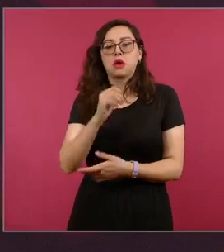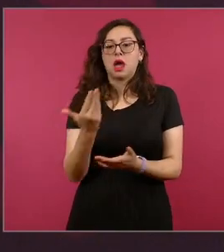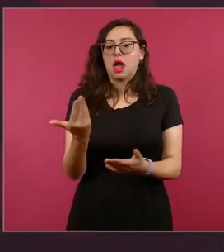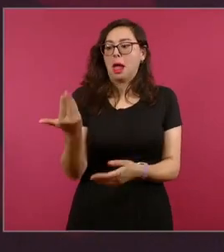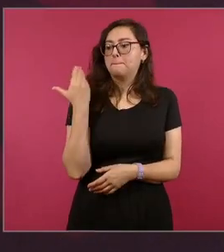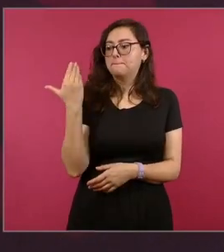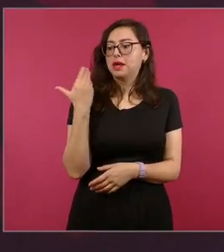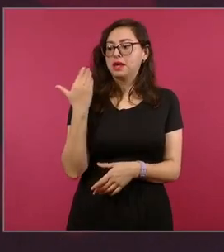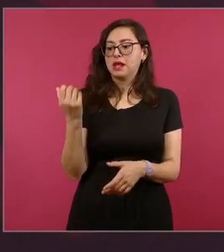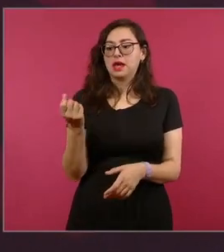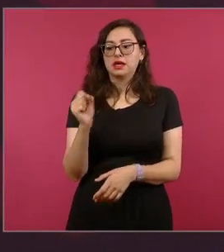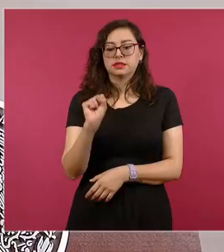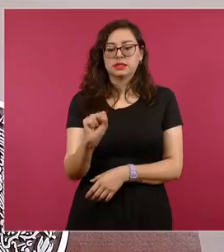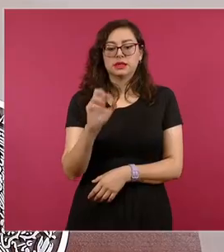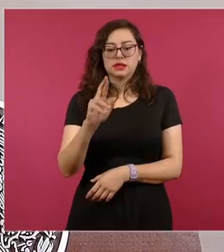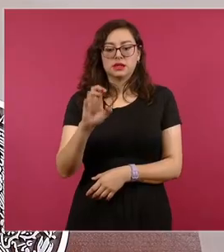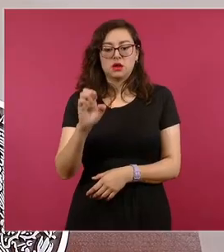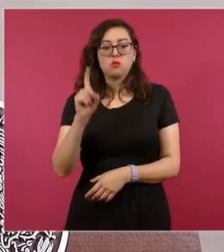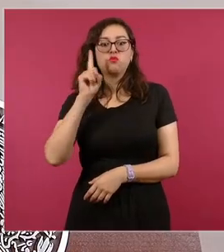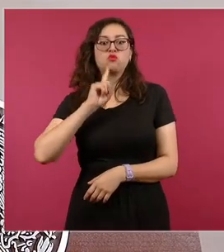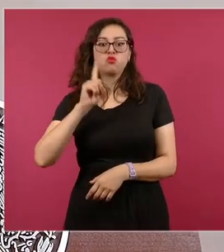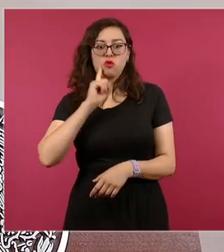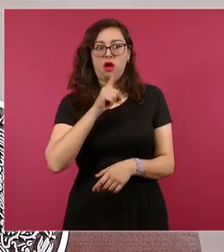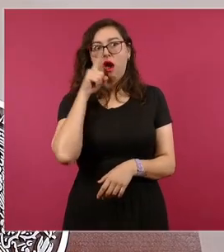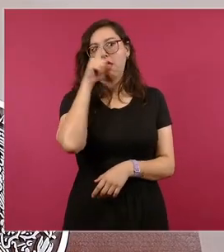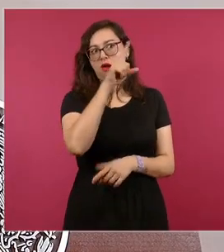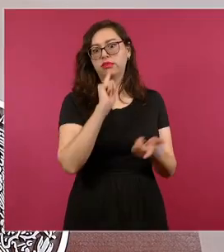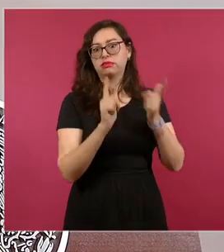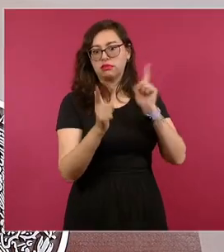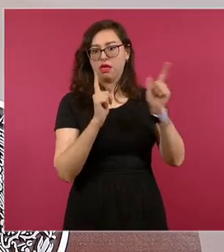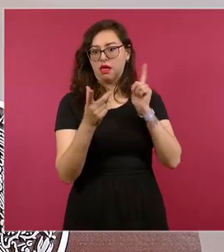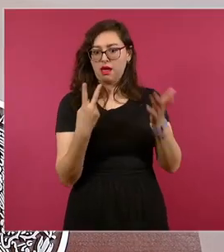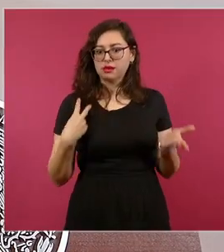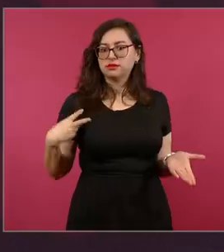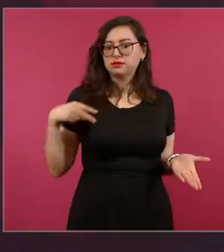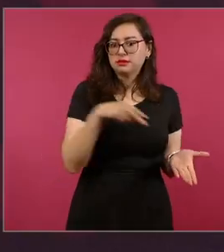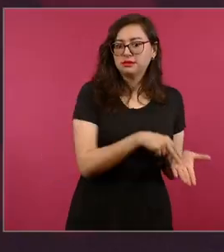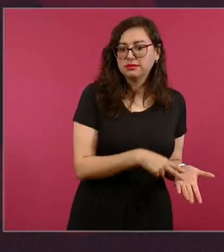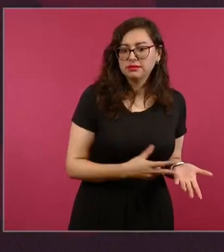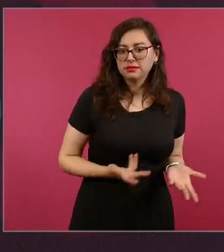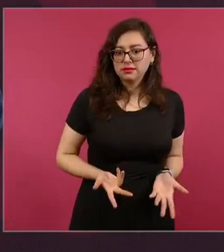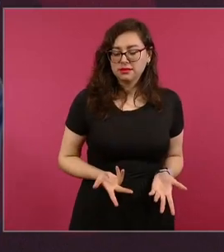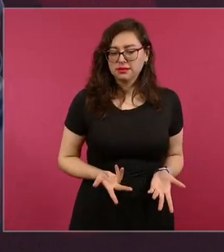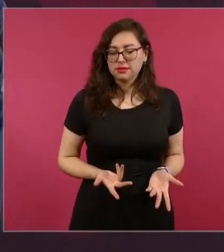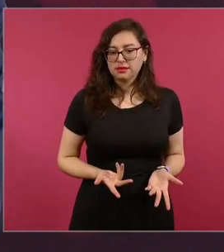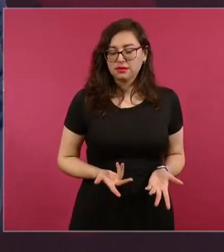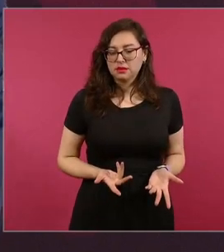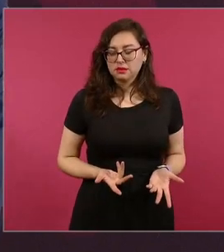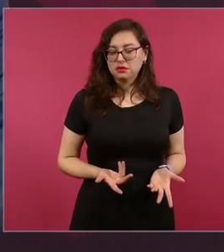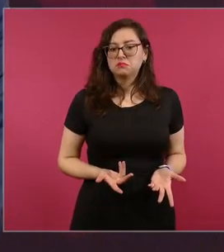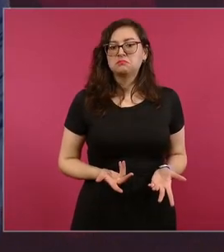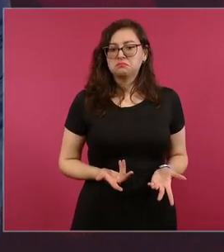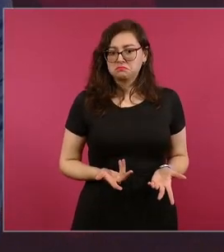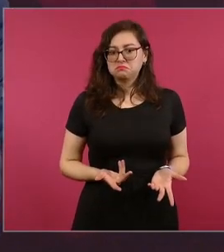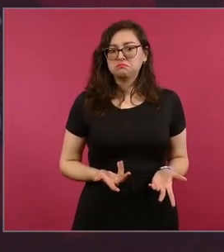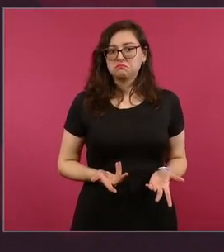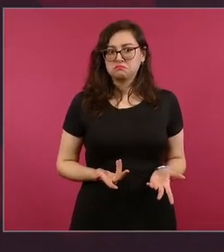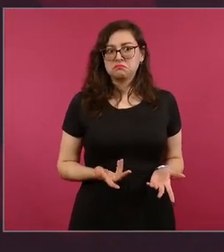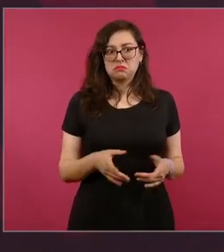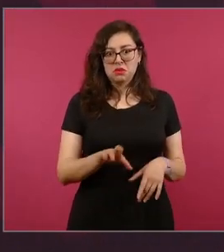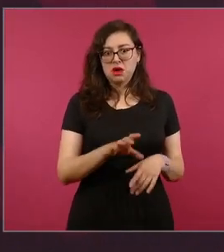de Relaciones en Texas y estuvo en varios